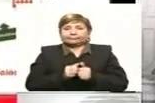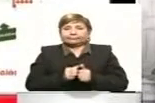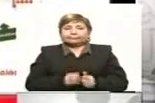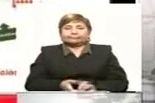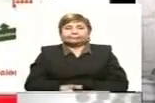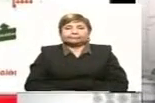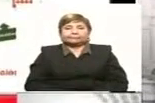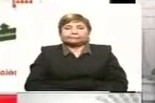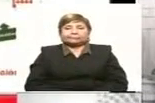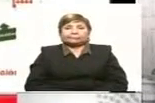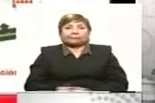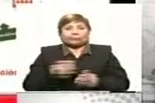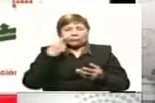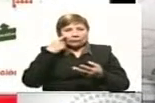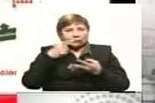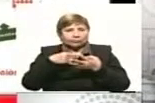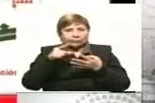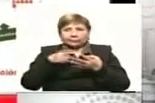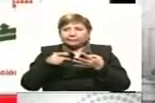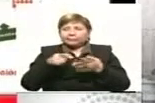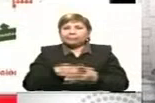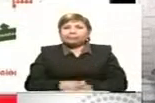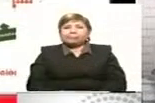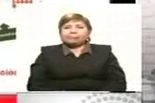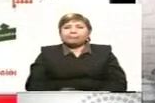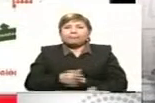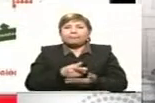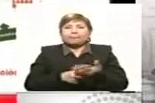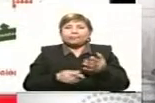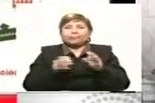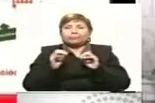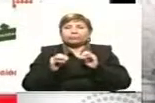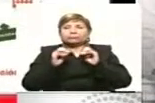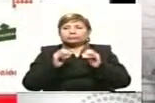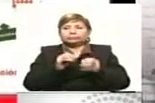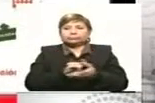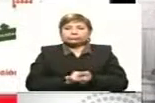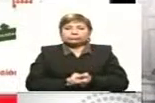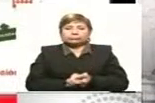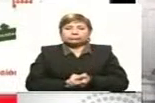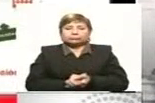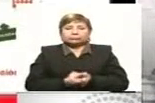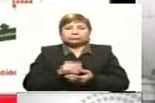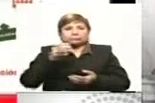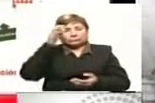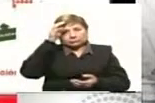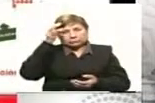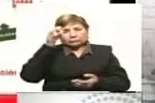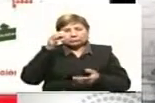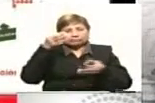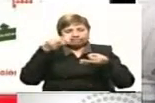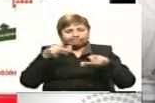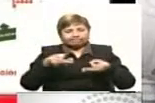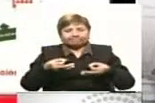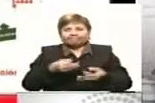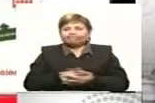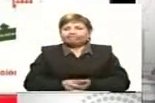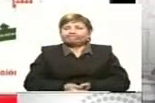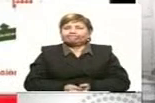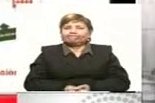esta es una imagen que establece el concepto fundamentalmente